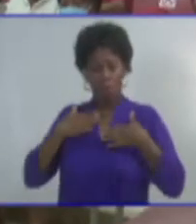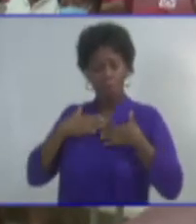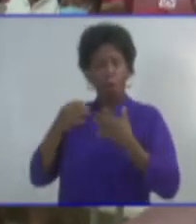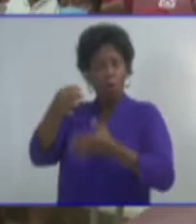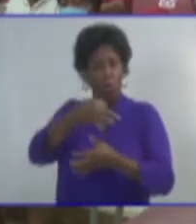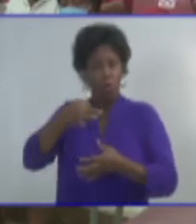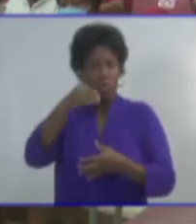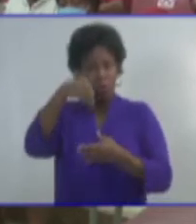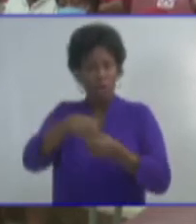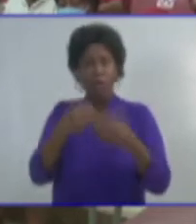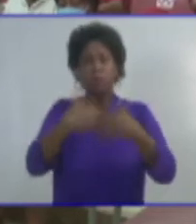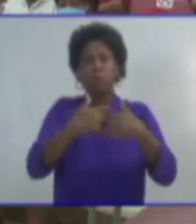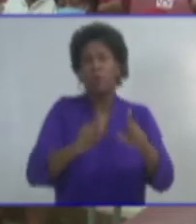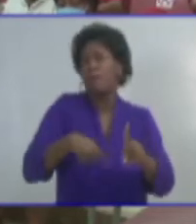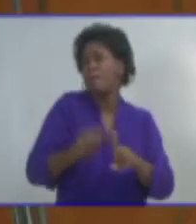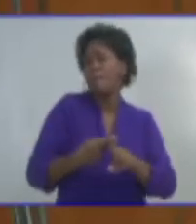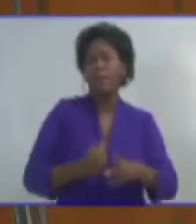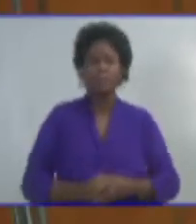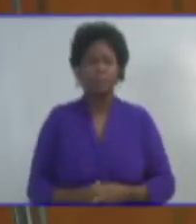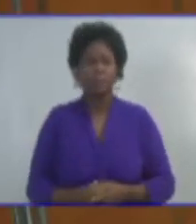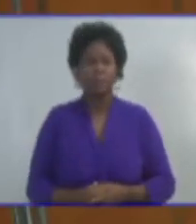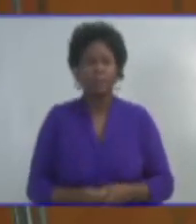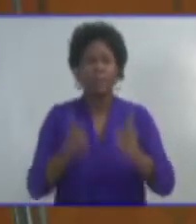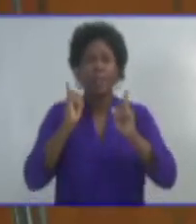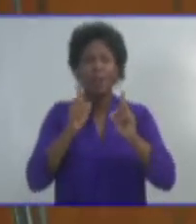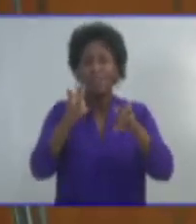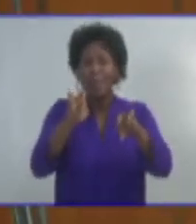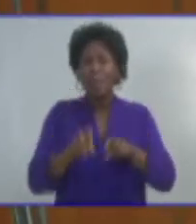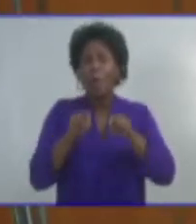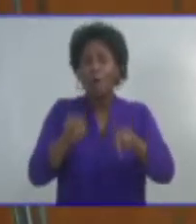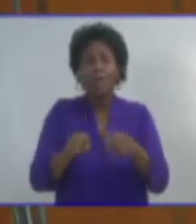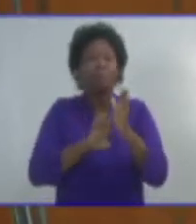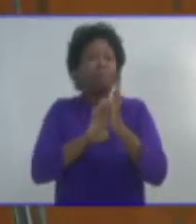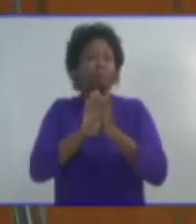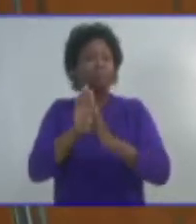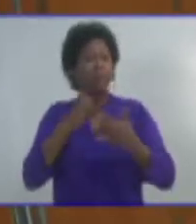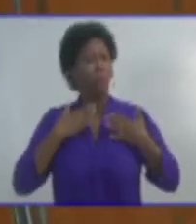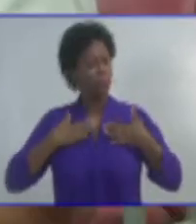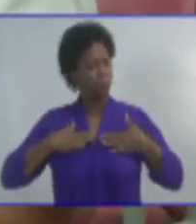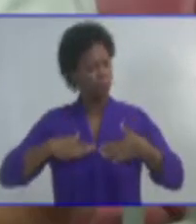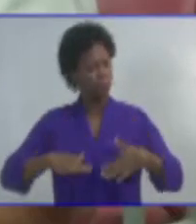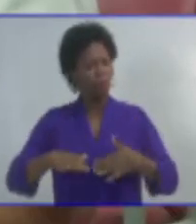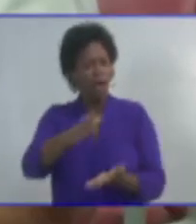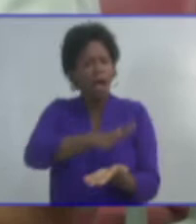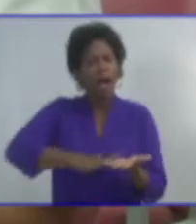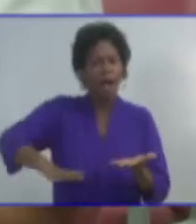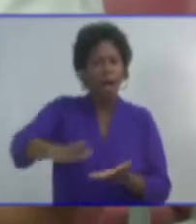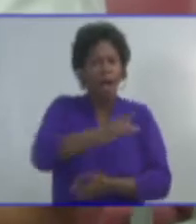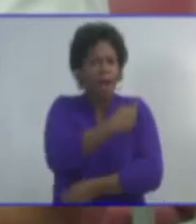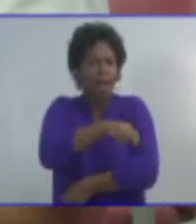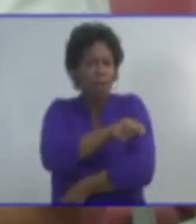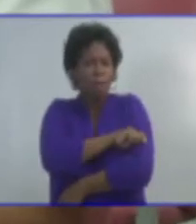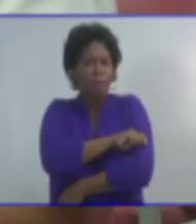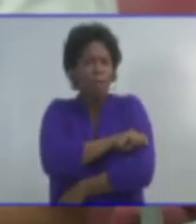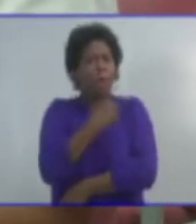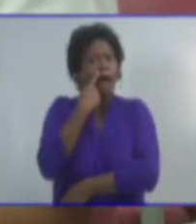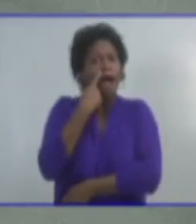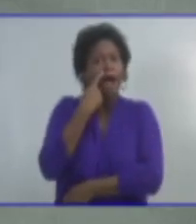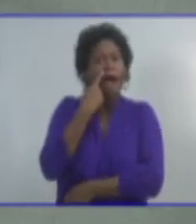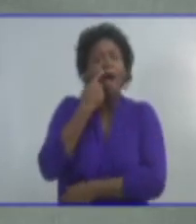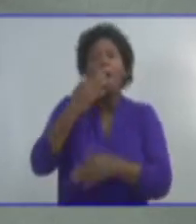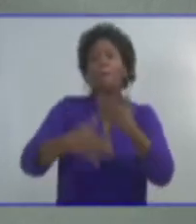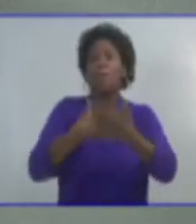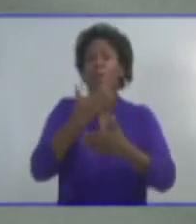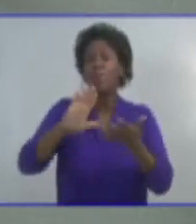Asamblea Municipal de Gobierno, los delegados se pronunciaron además por mantener la tranquilidad ciudadana e incrementar el control popular y la combatividad